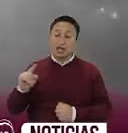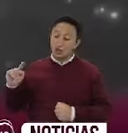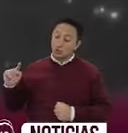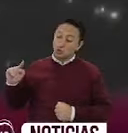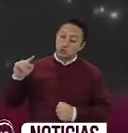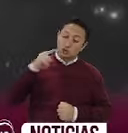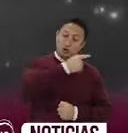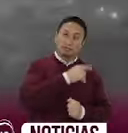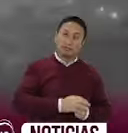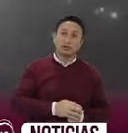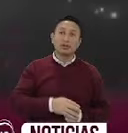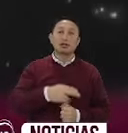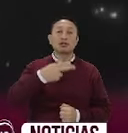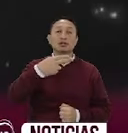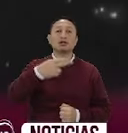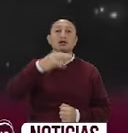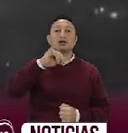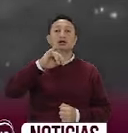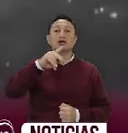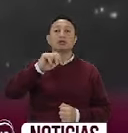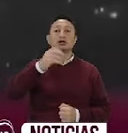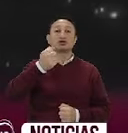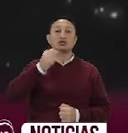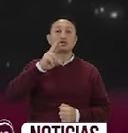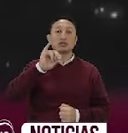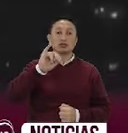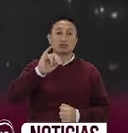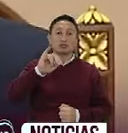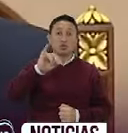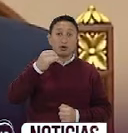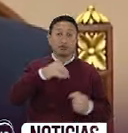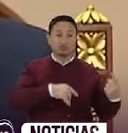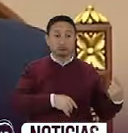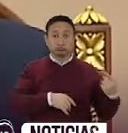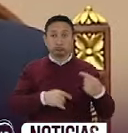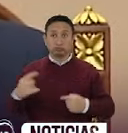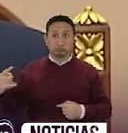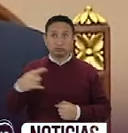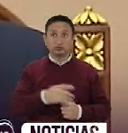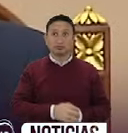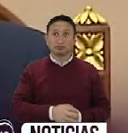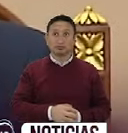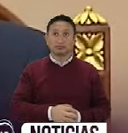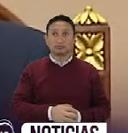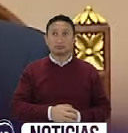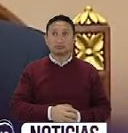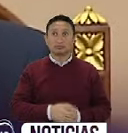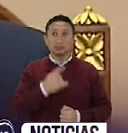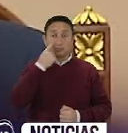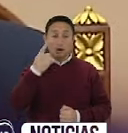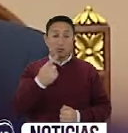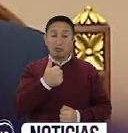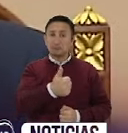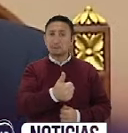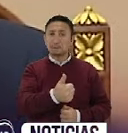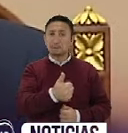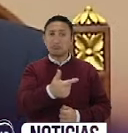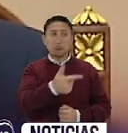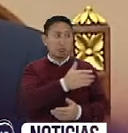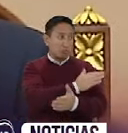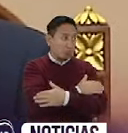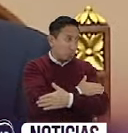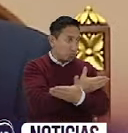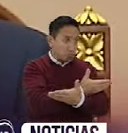hipersónico Avershnik lanzado contra Ucrania el día jueves. La prueba fue un éxito. Los felicito por